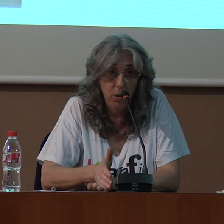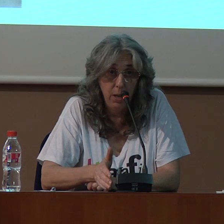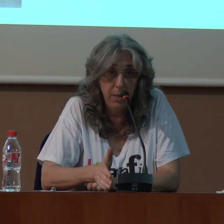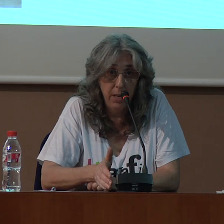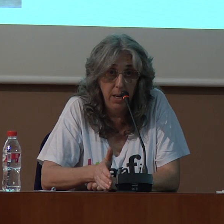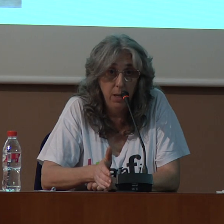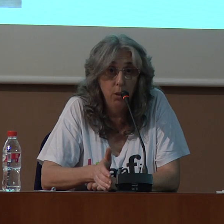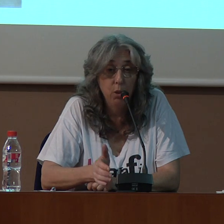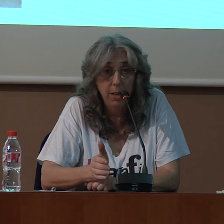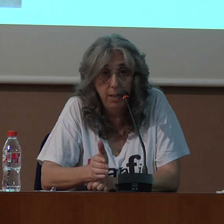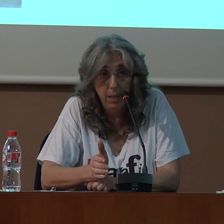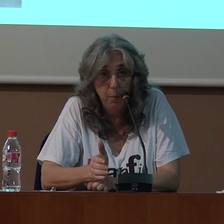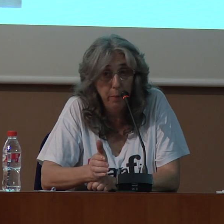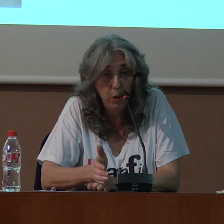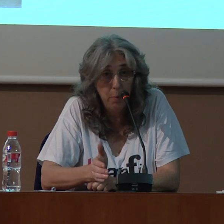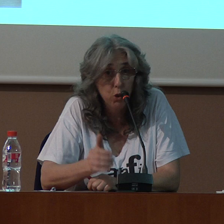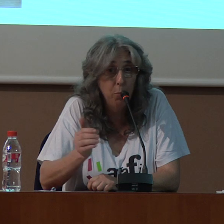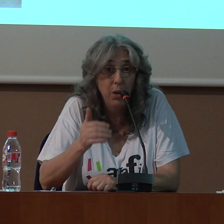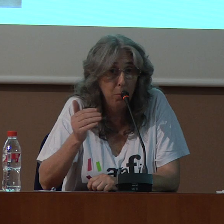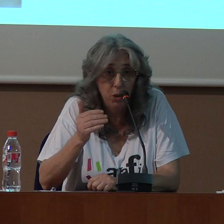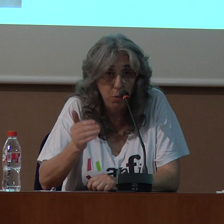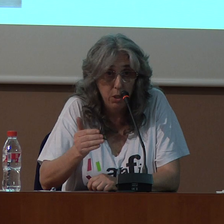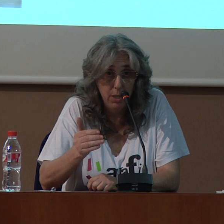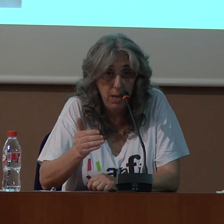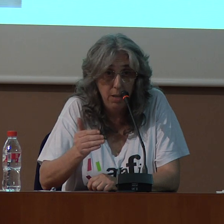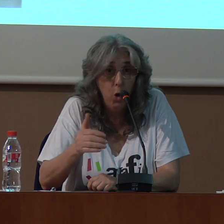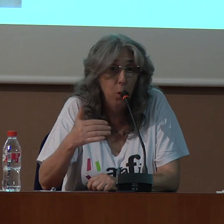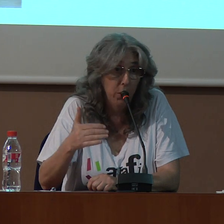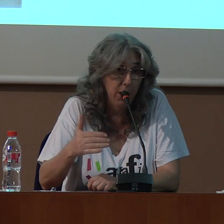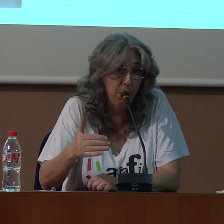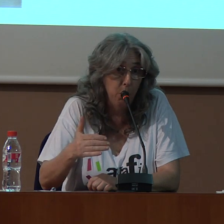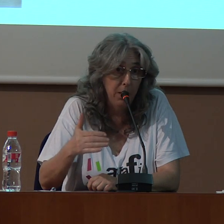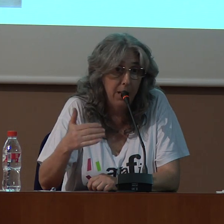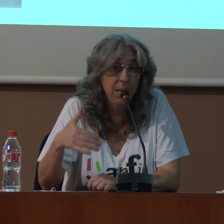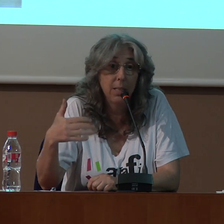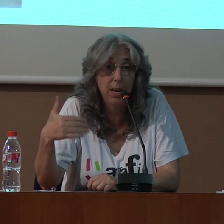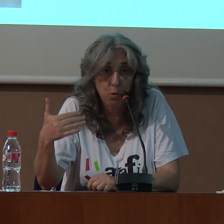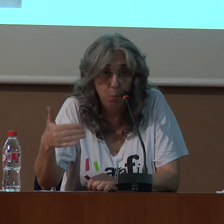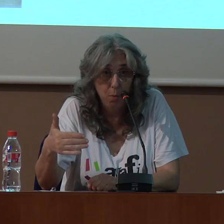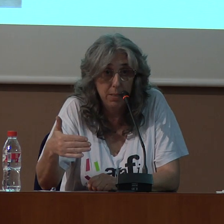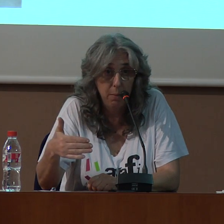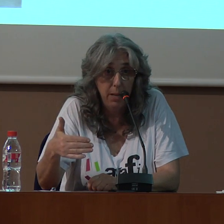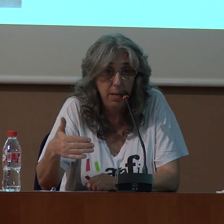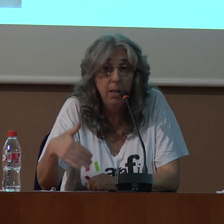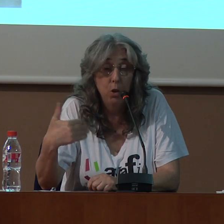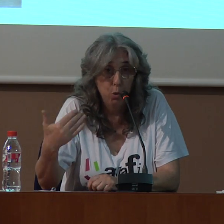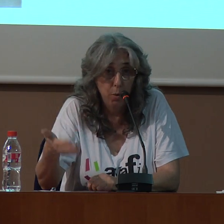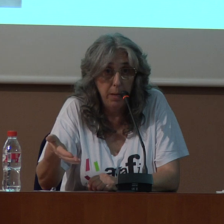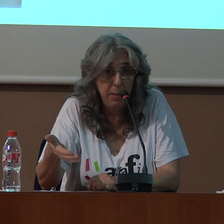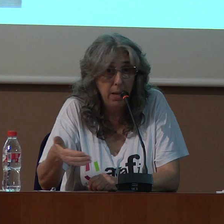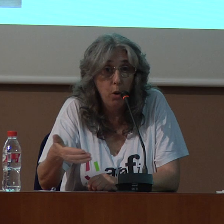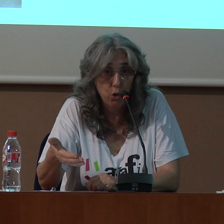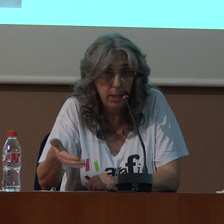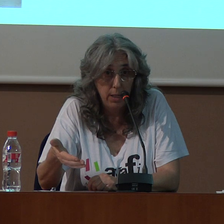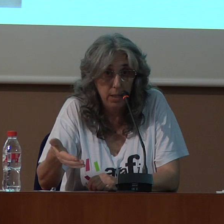al médico de cabecera y cuando empeoramos por el motivo que sea o porque la fibromialgia se ha hecho un poco más severa, nos